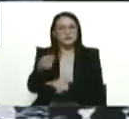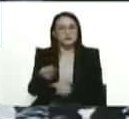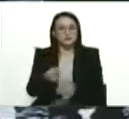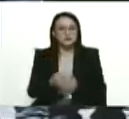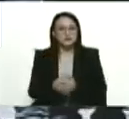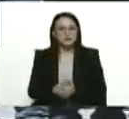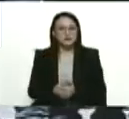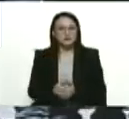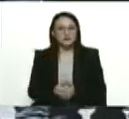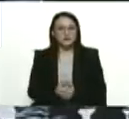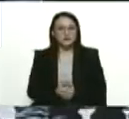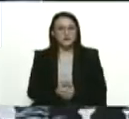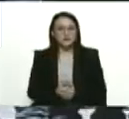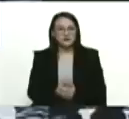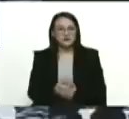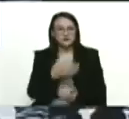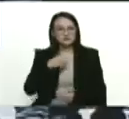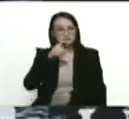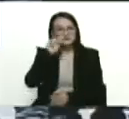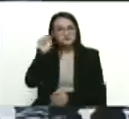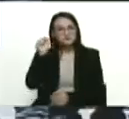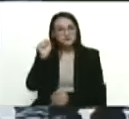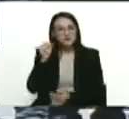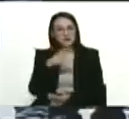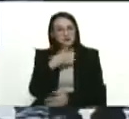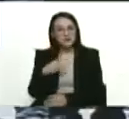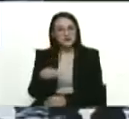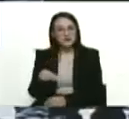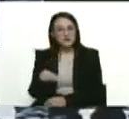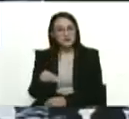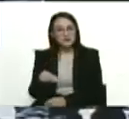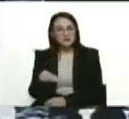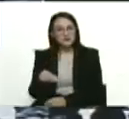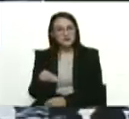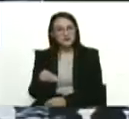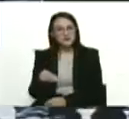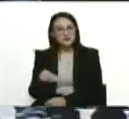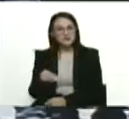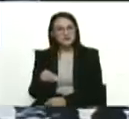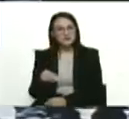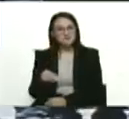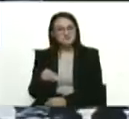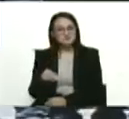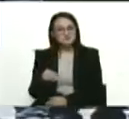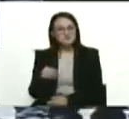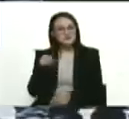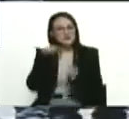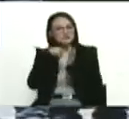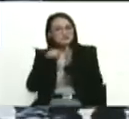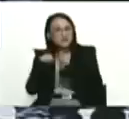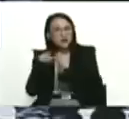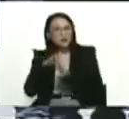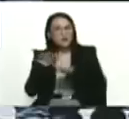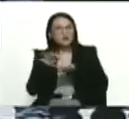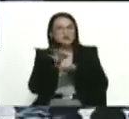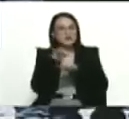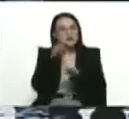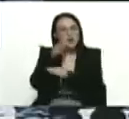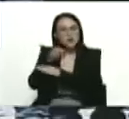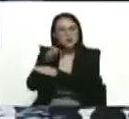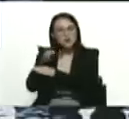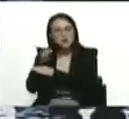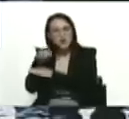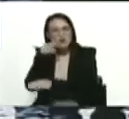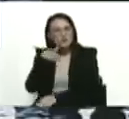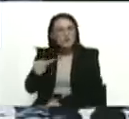planteé al presidente Nicolás Maduro, al hermano presidente Nicolás Maduro, irnos por los municipios, ir a los municipios, a los pueblos, a